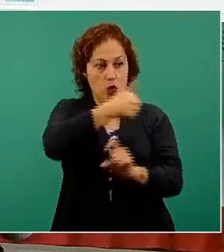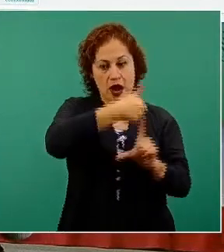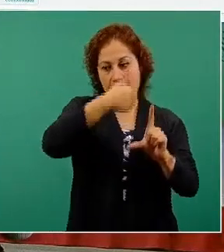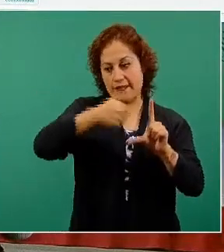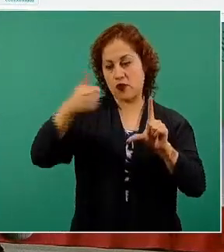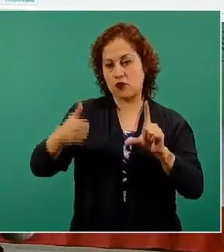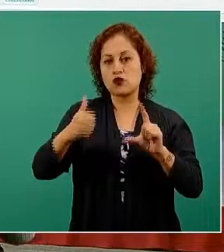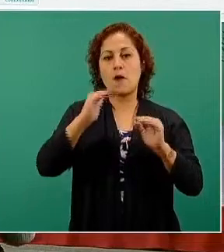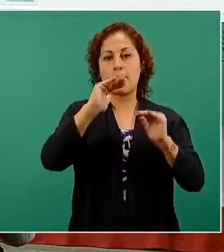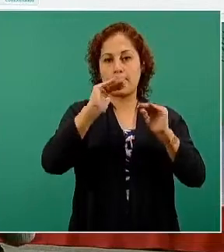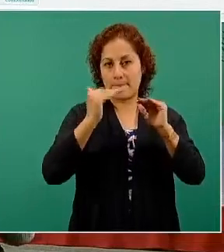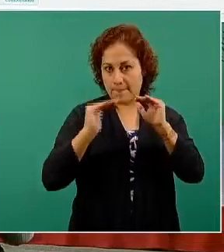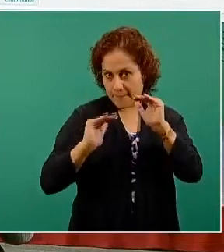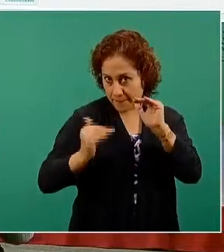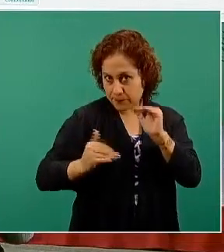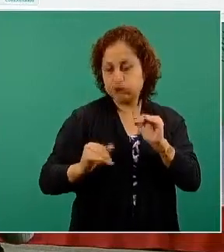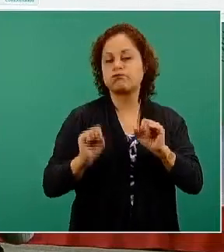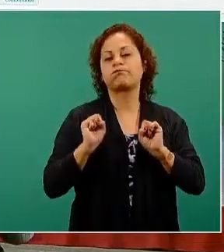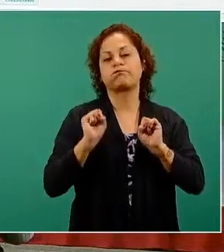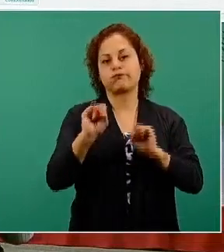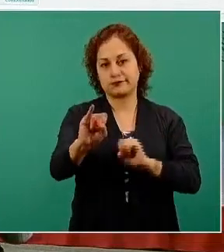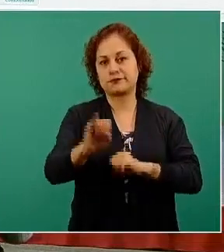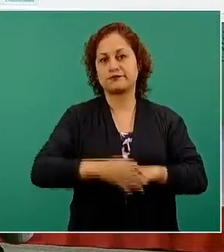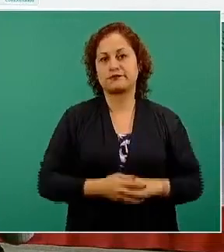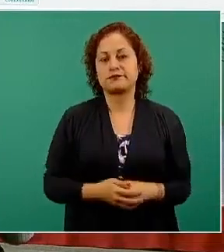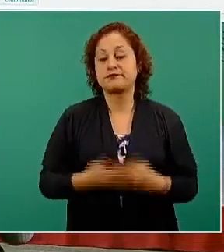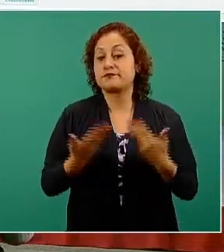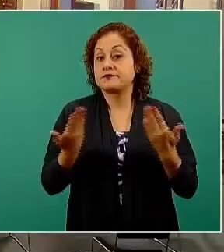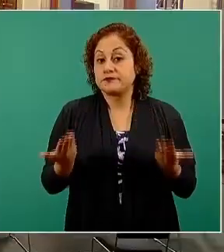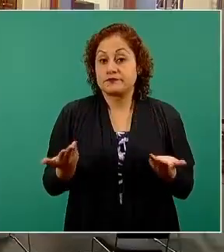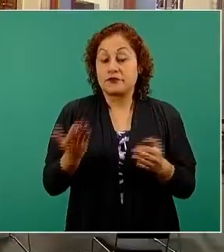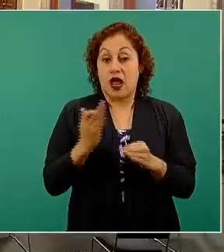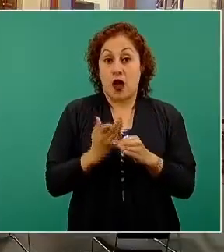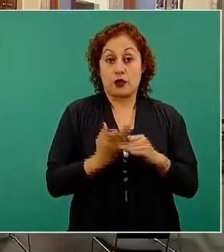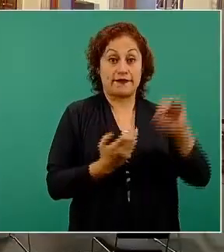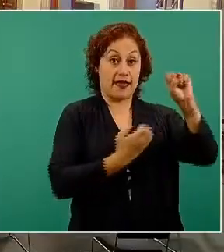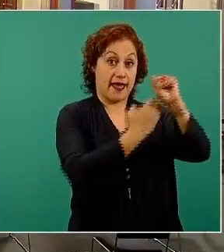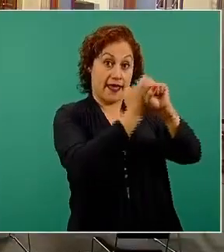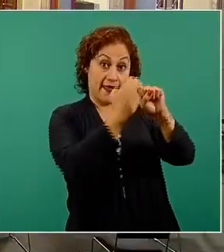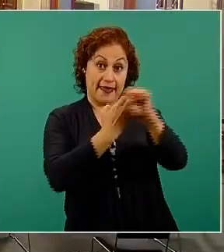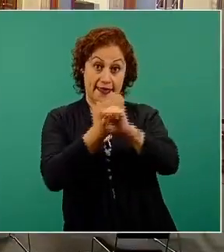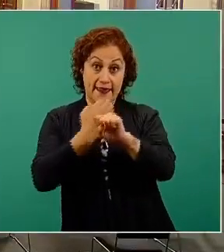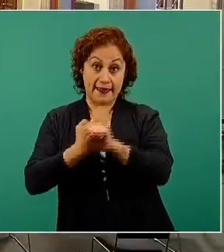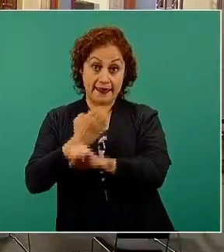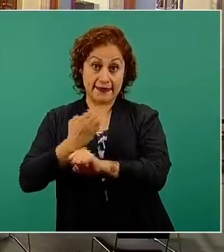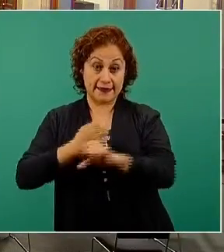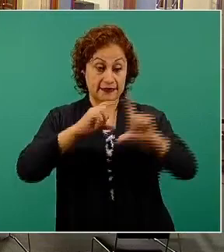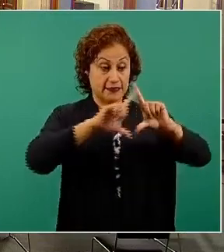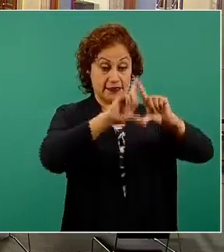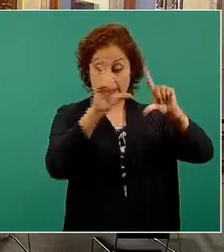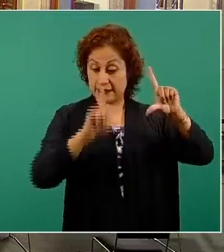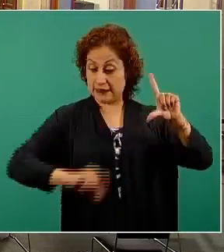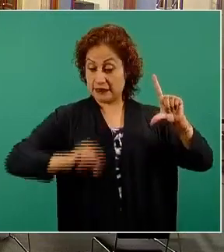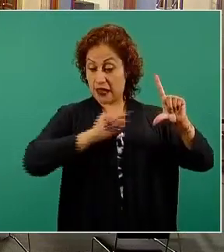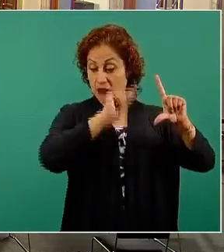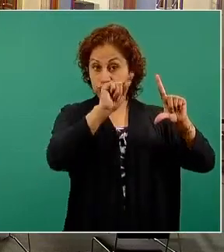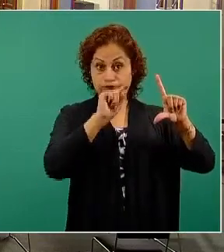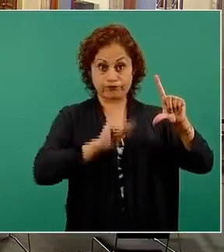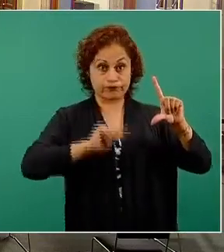descenso. En este momento no hemos encontrado ninguna de las entidades federativas donde